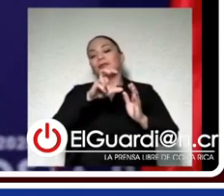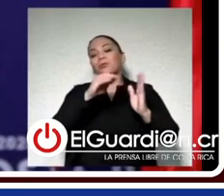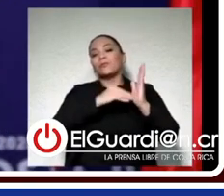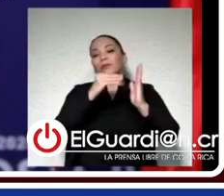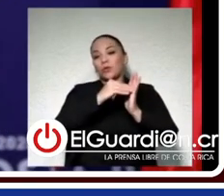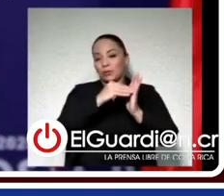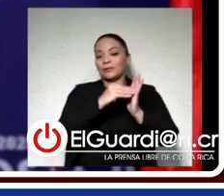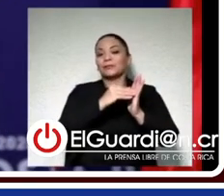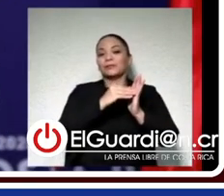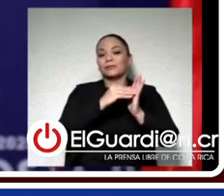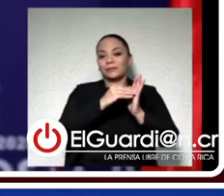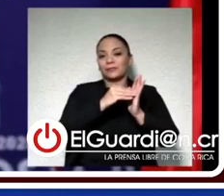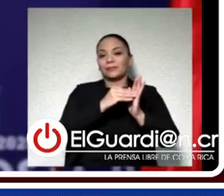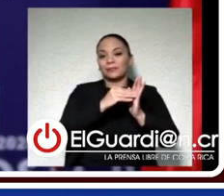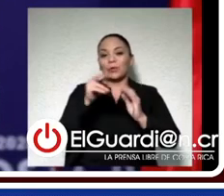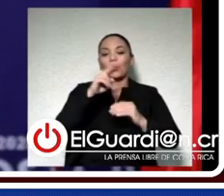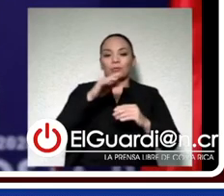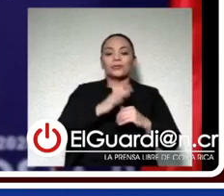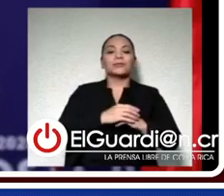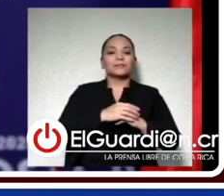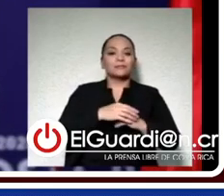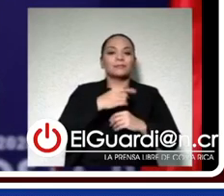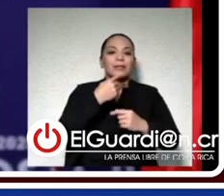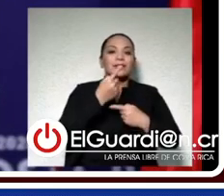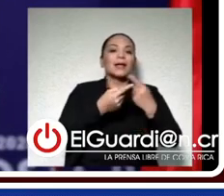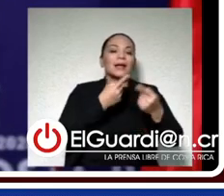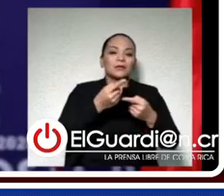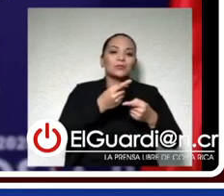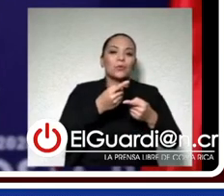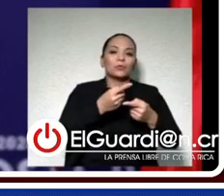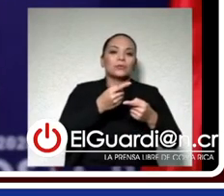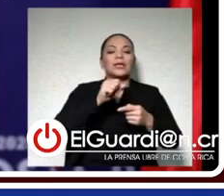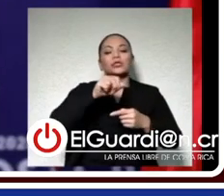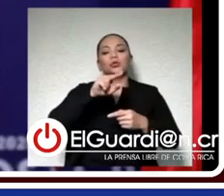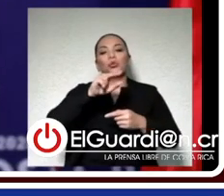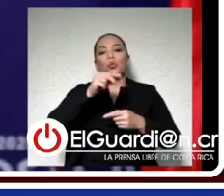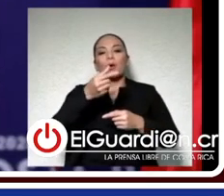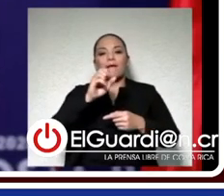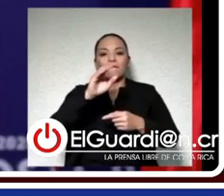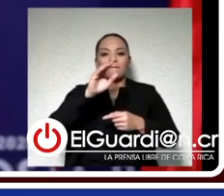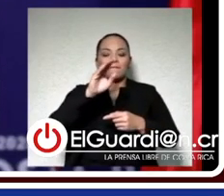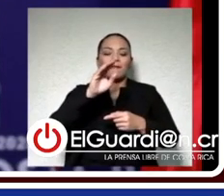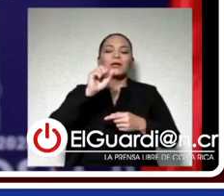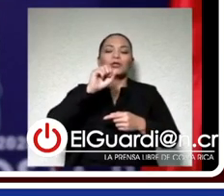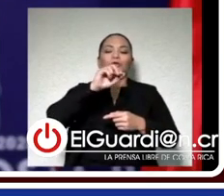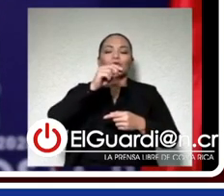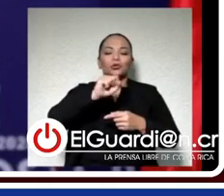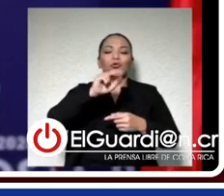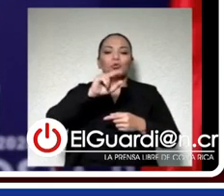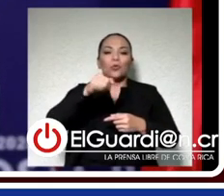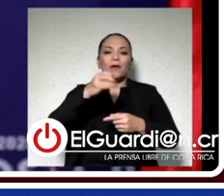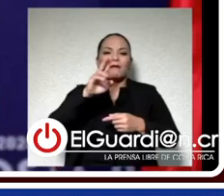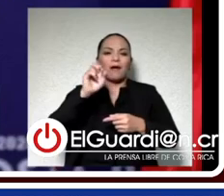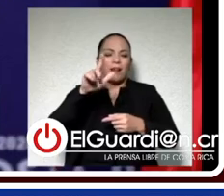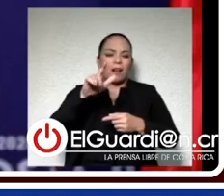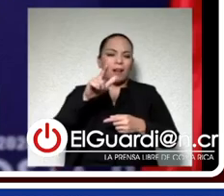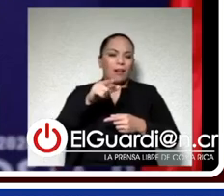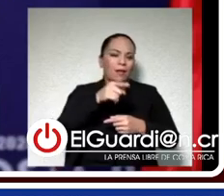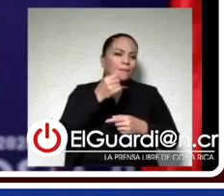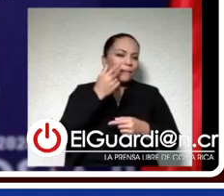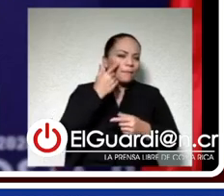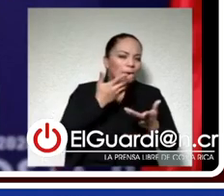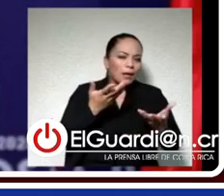acuerdo a la última declaración que hicieron en la Sugeval. ¿Quién está poniendo esa plata y para qué?